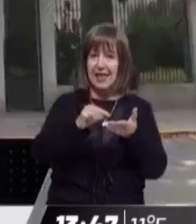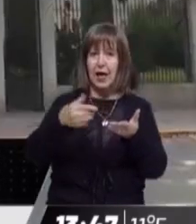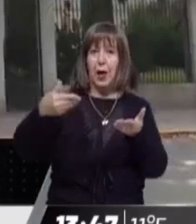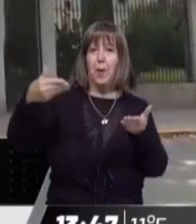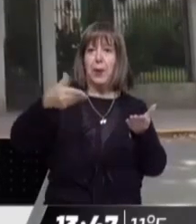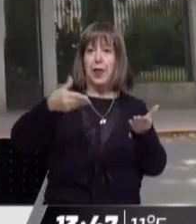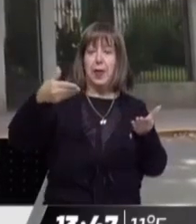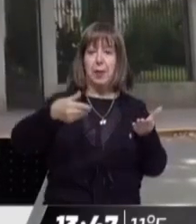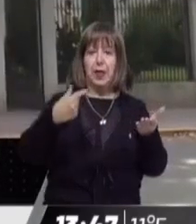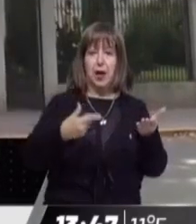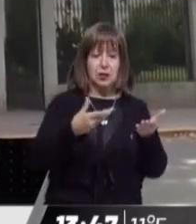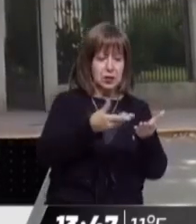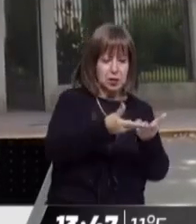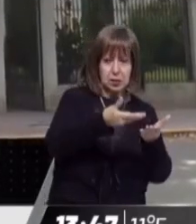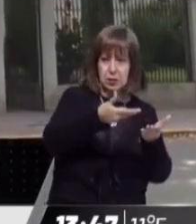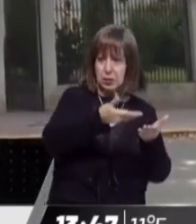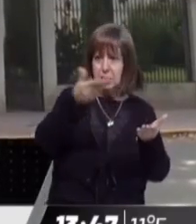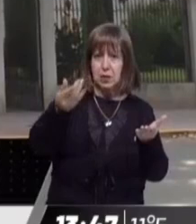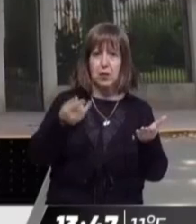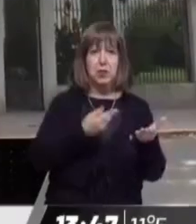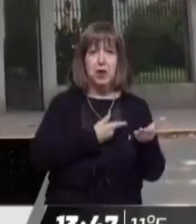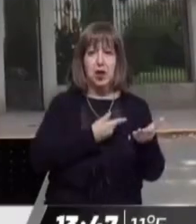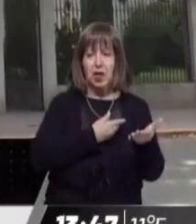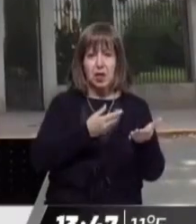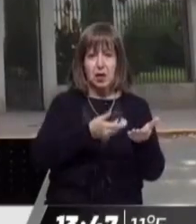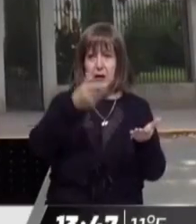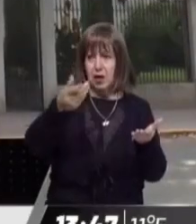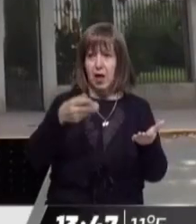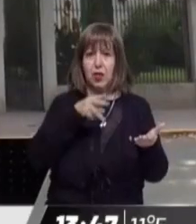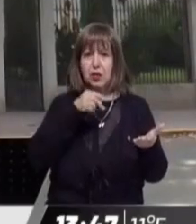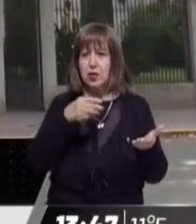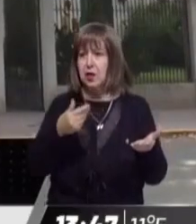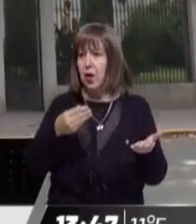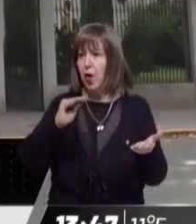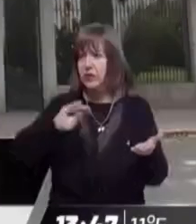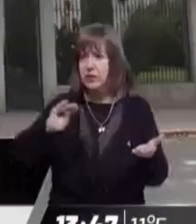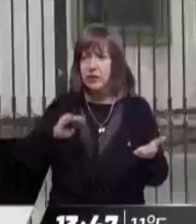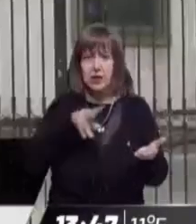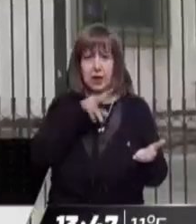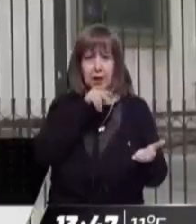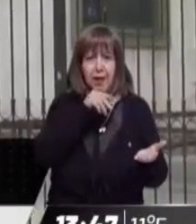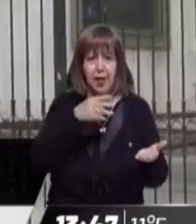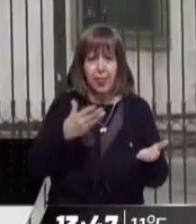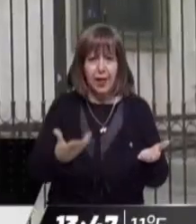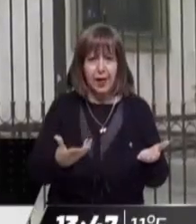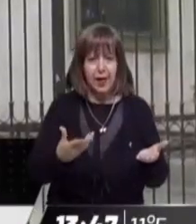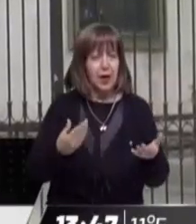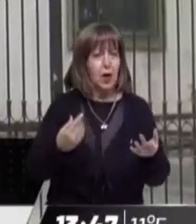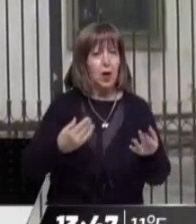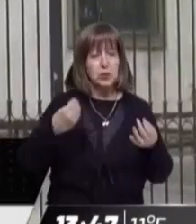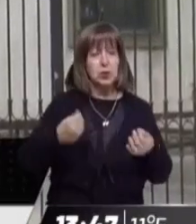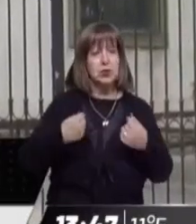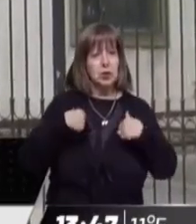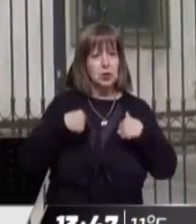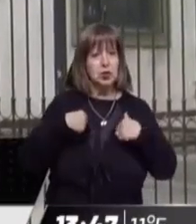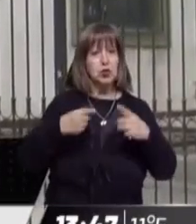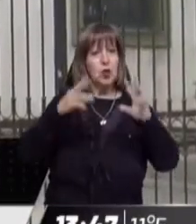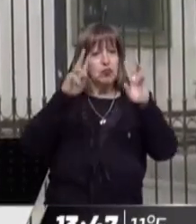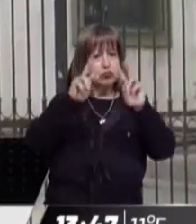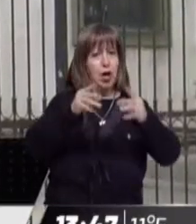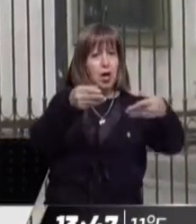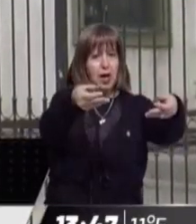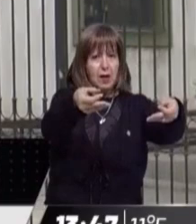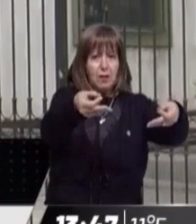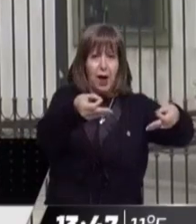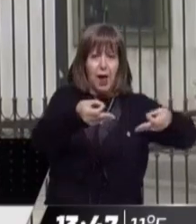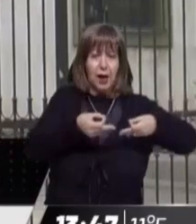lugar o sea no se devolvían a a los vecinos no lo que hicimos es constatar Cuál era la situación Real del municipio en la que recibimos